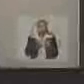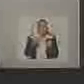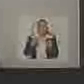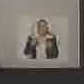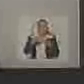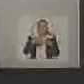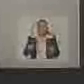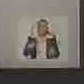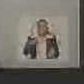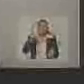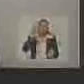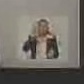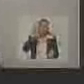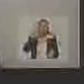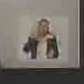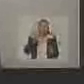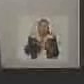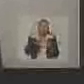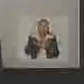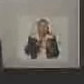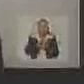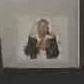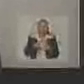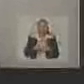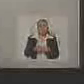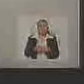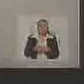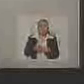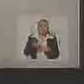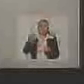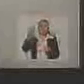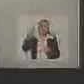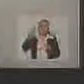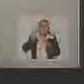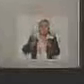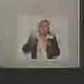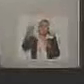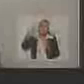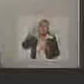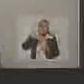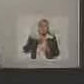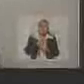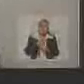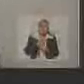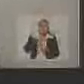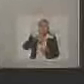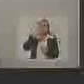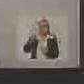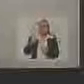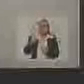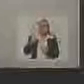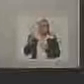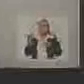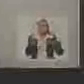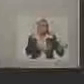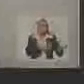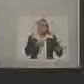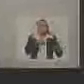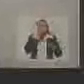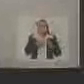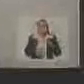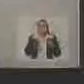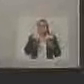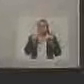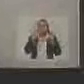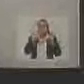mis nietos. He visto cómo, lamentablemente, en estos últimos 6 años, después de que nosotros la dejamos,